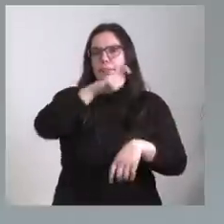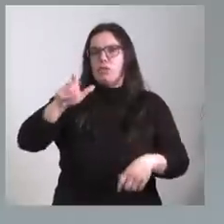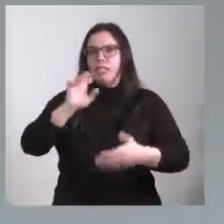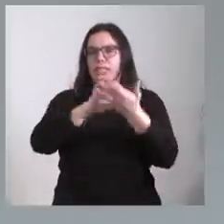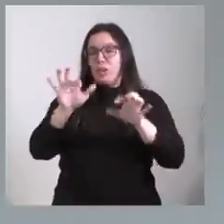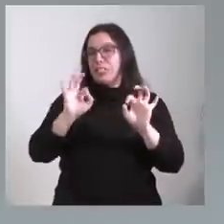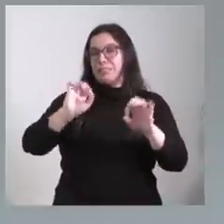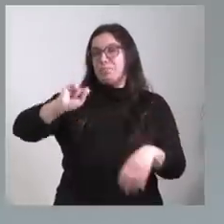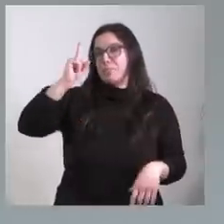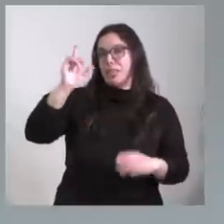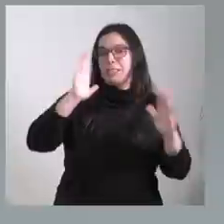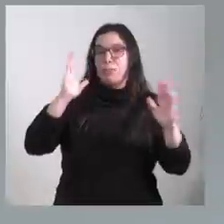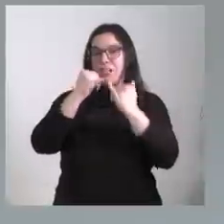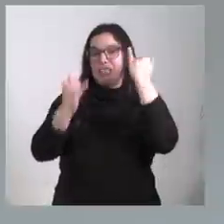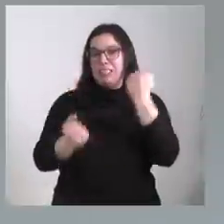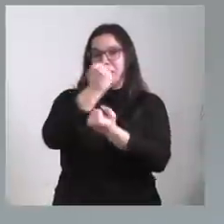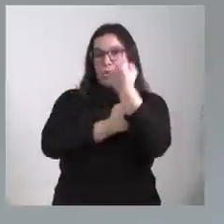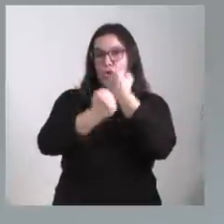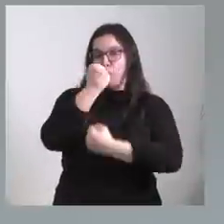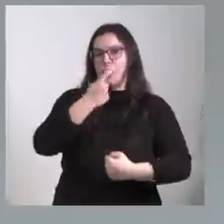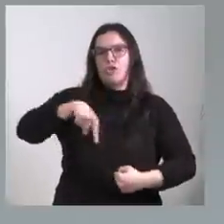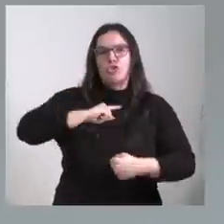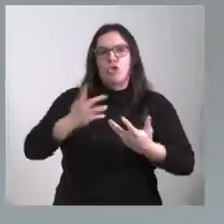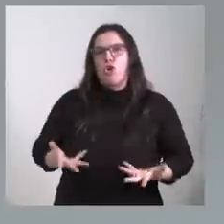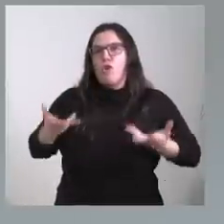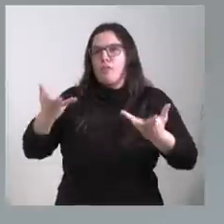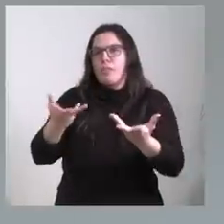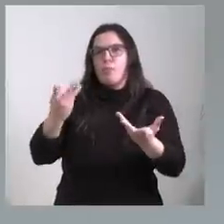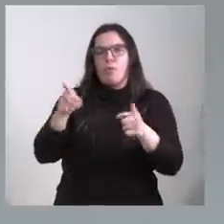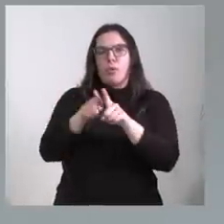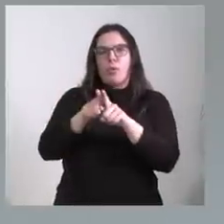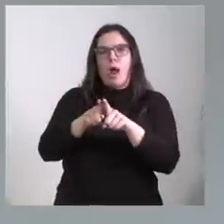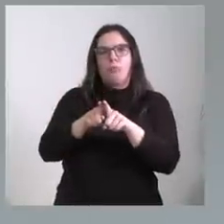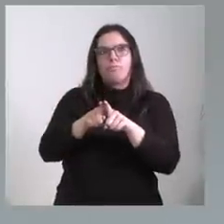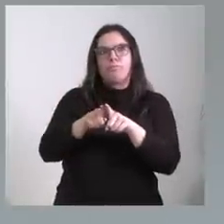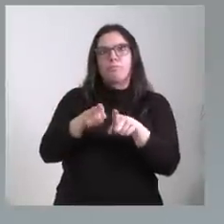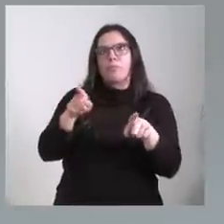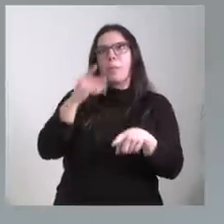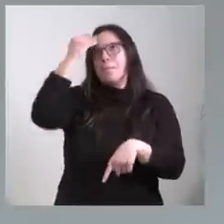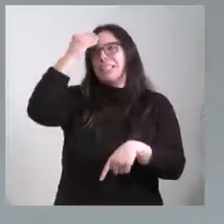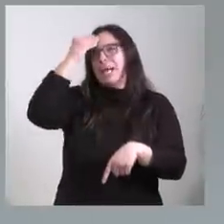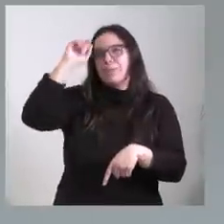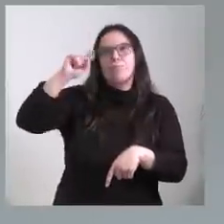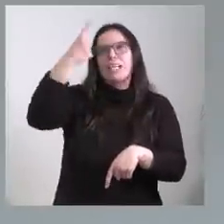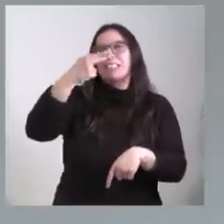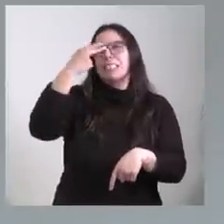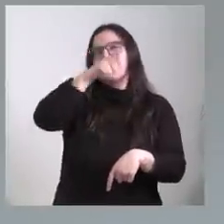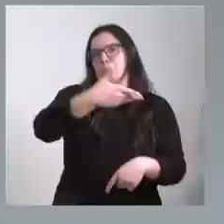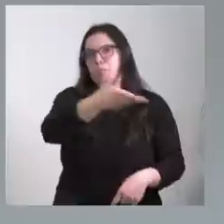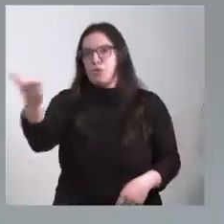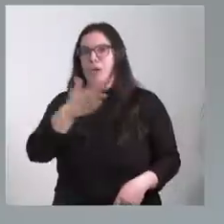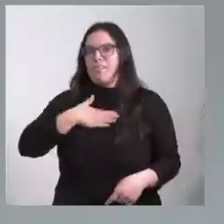León particularmente en un momento de crisis económica vamos con la mejor de las voluntades pensando en los intereses de las personas que esperan que